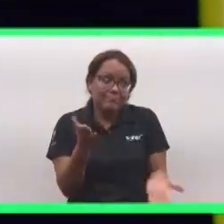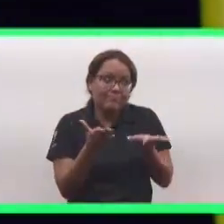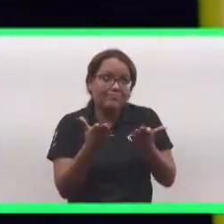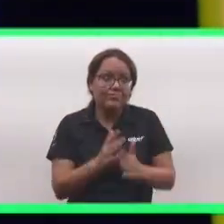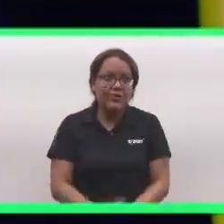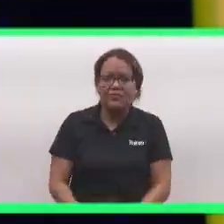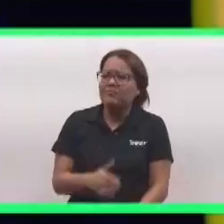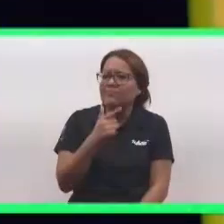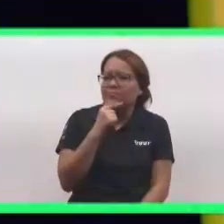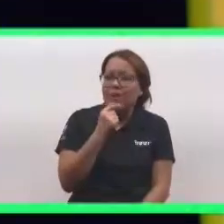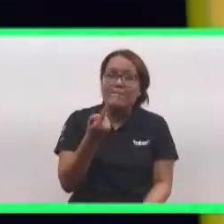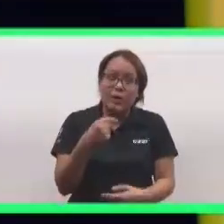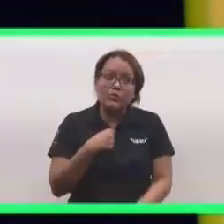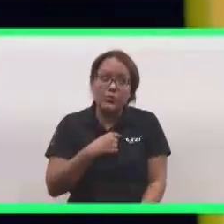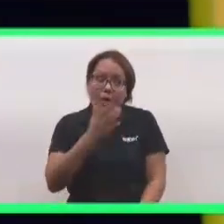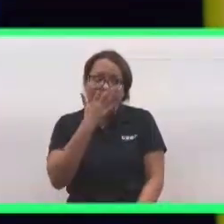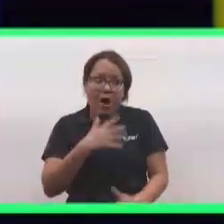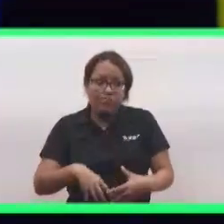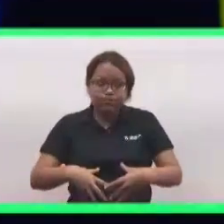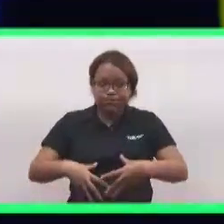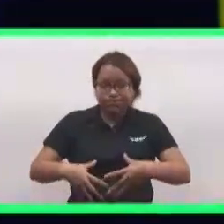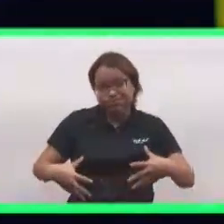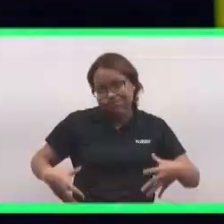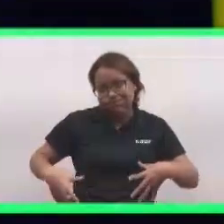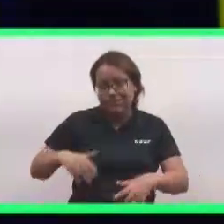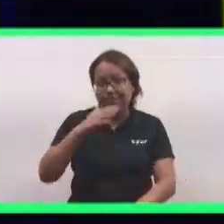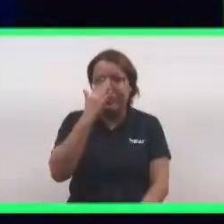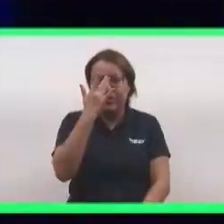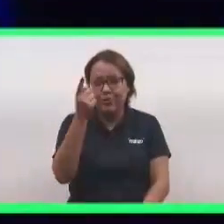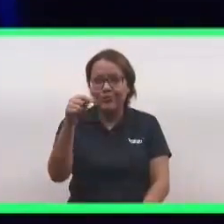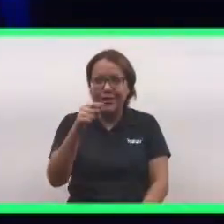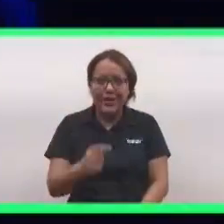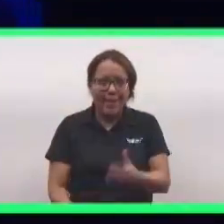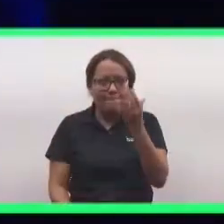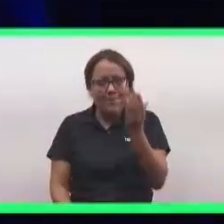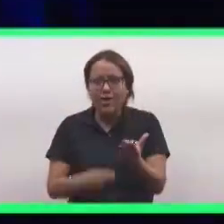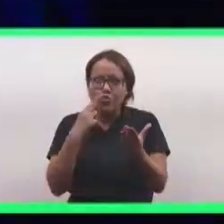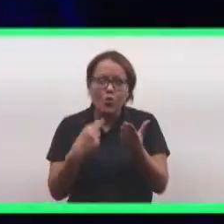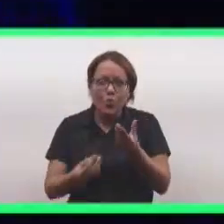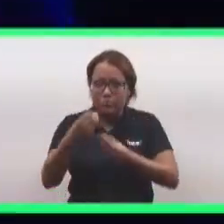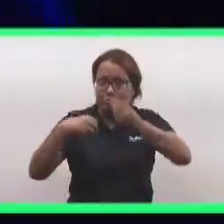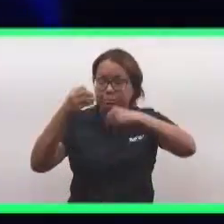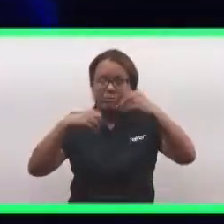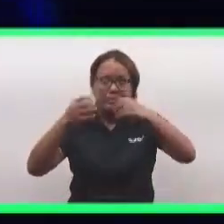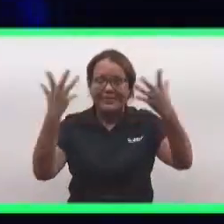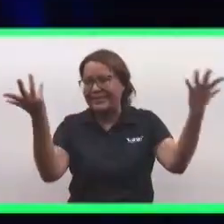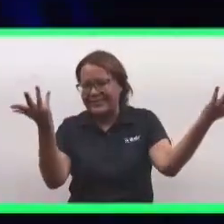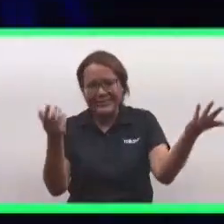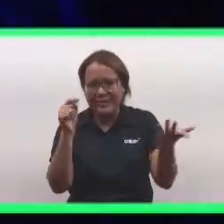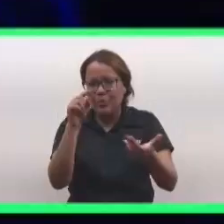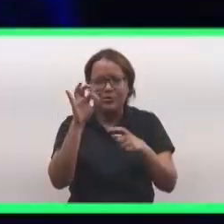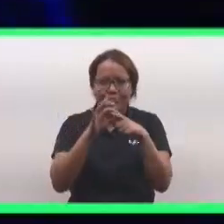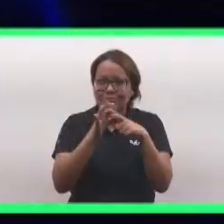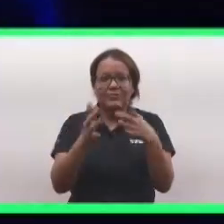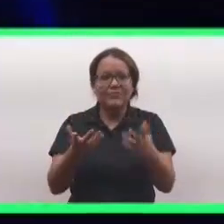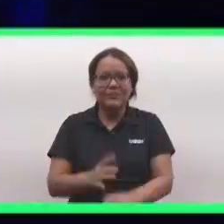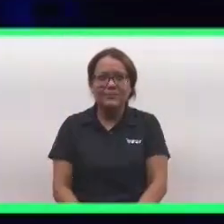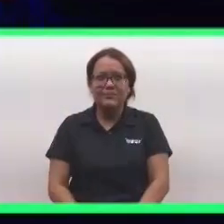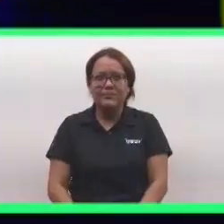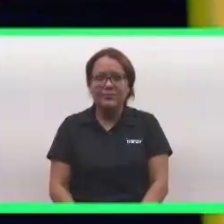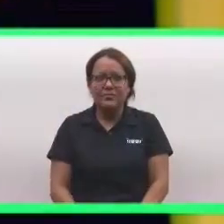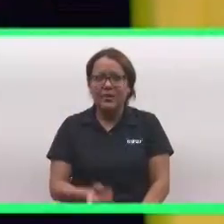Pero yo creo que retengo agua. No, retiene semita, desgraciado, no es agua. Tiene una